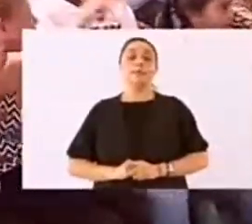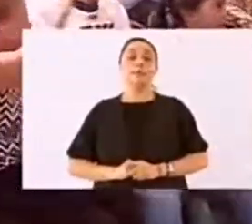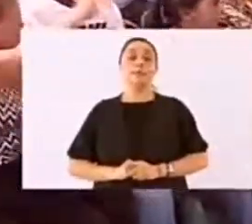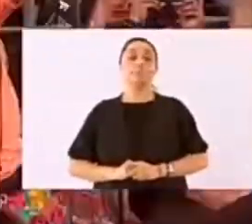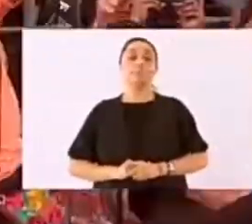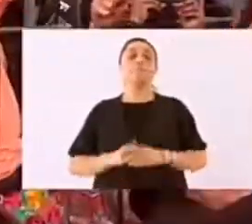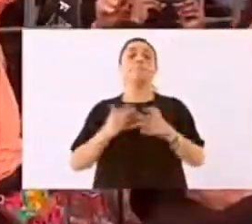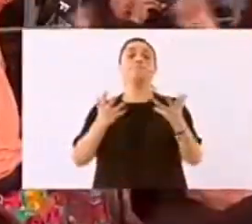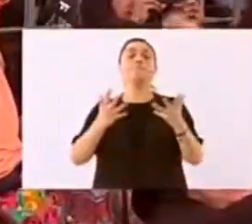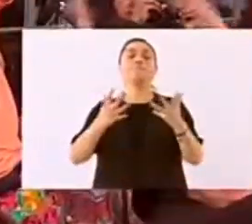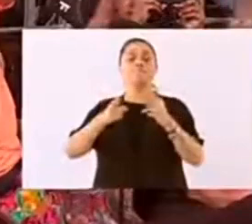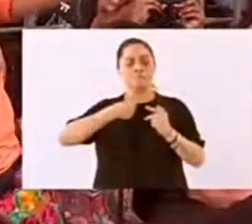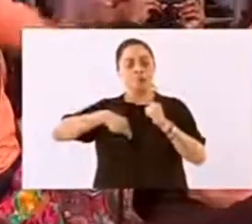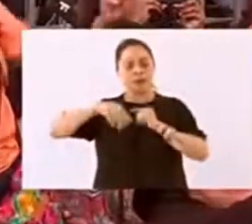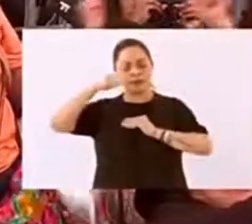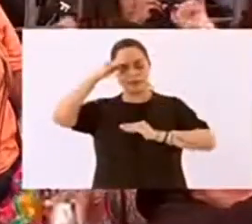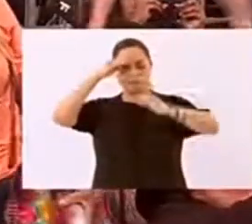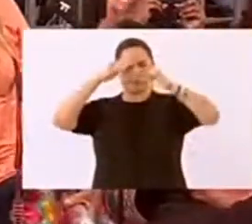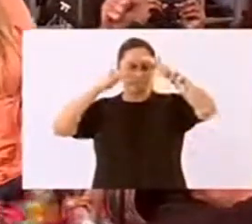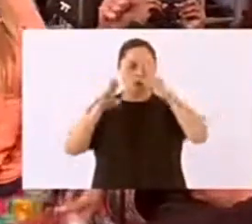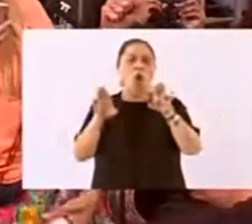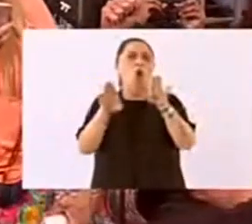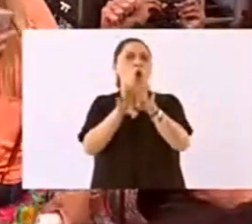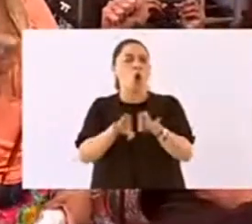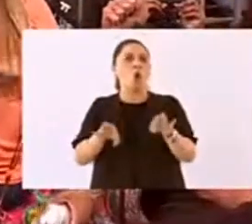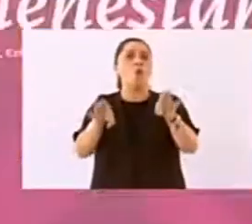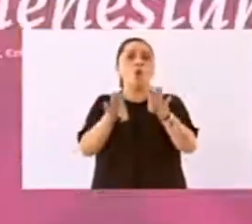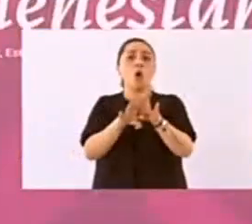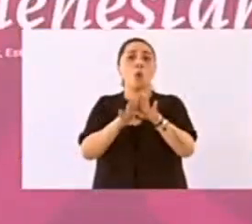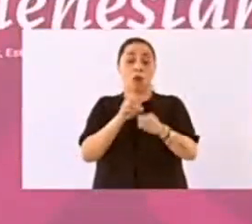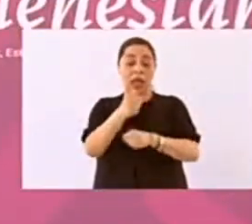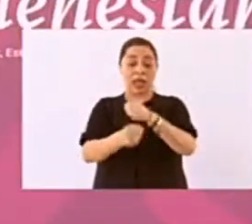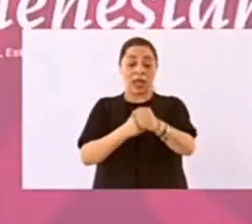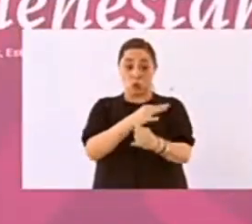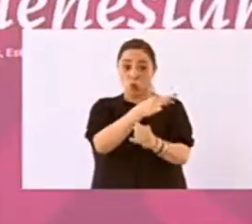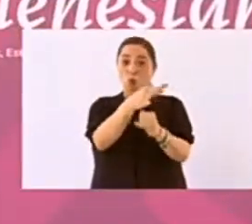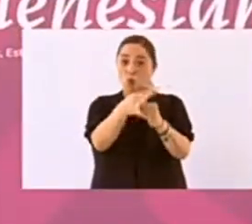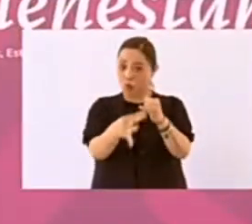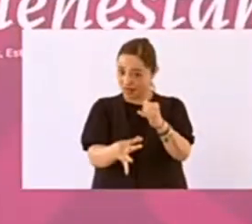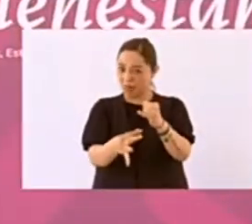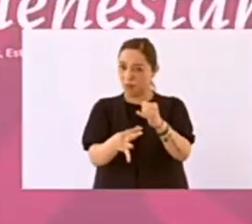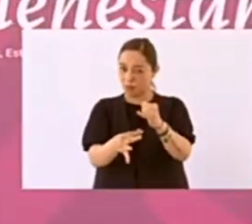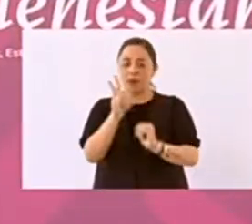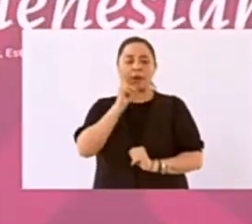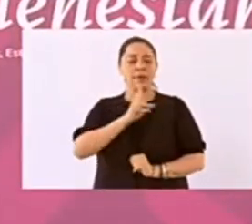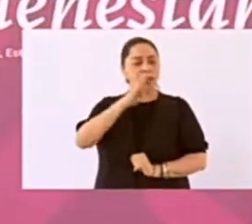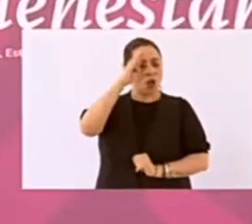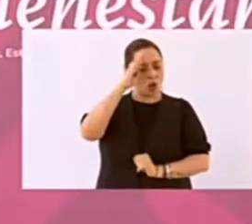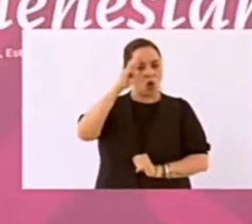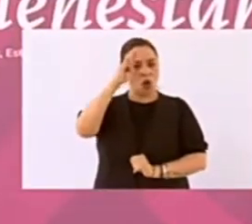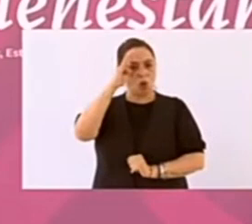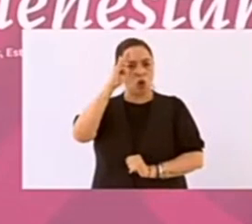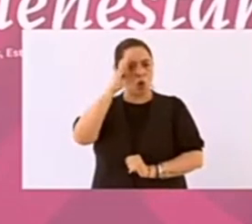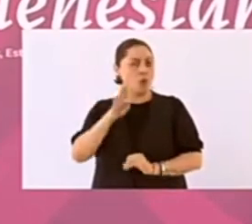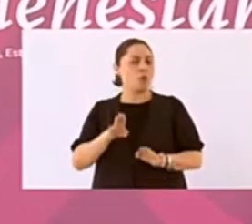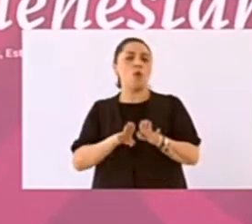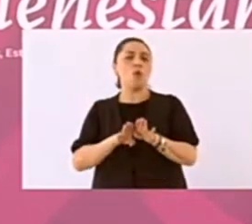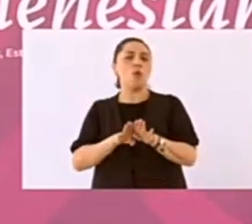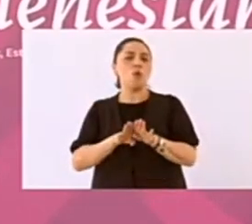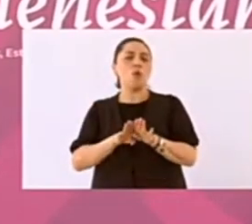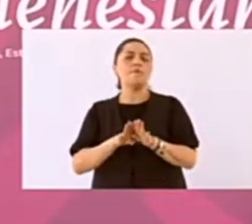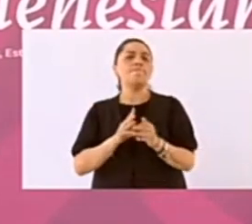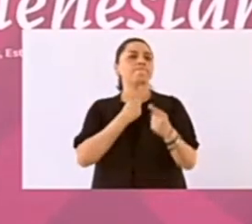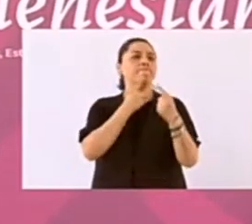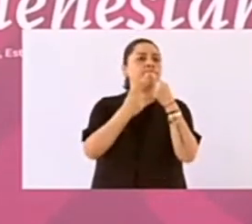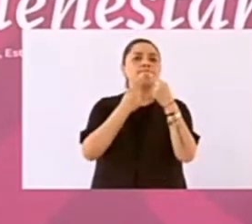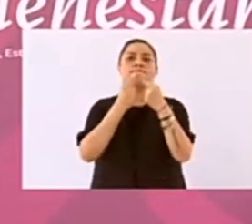la forma. Este fin de año tenemos que llevar a cabo la negociación con el